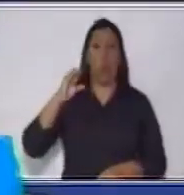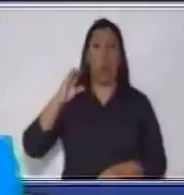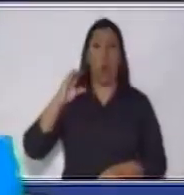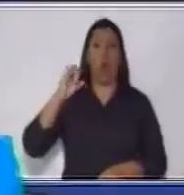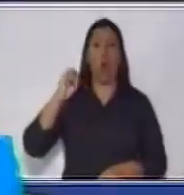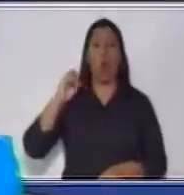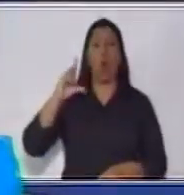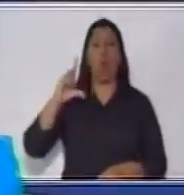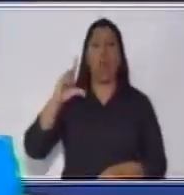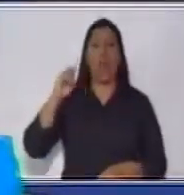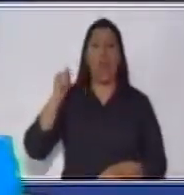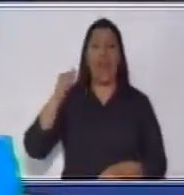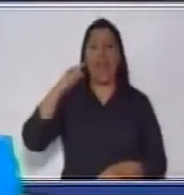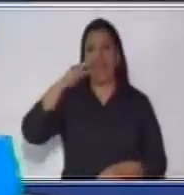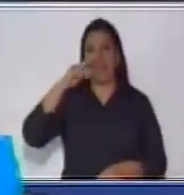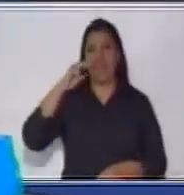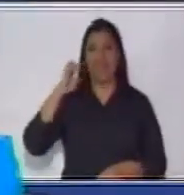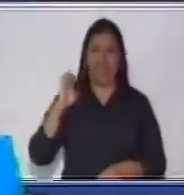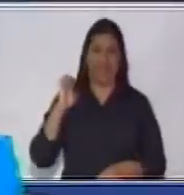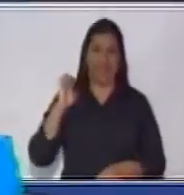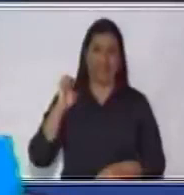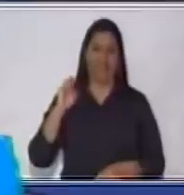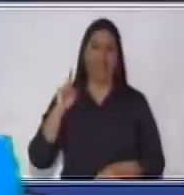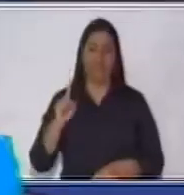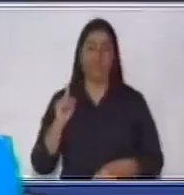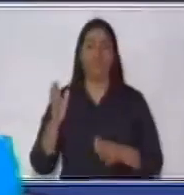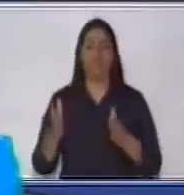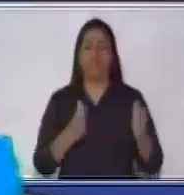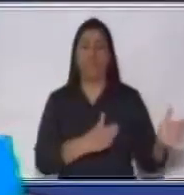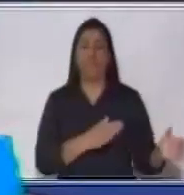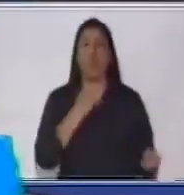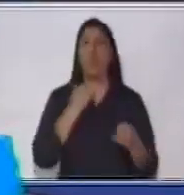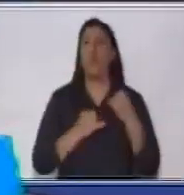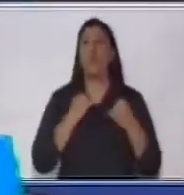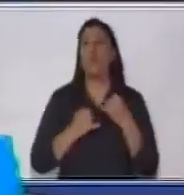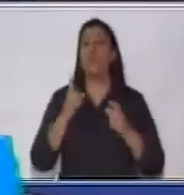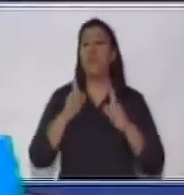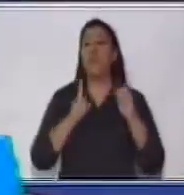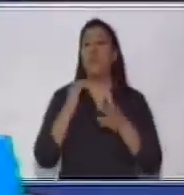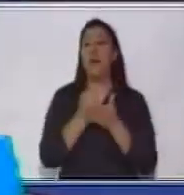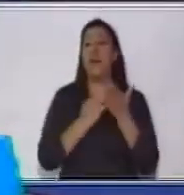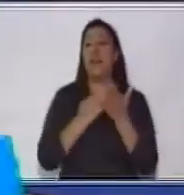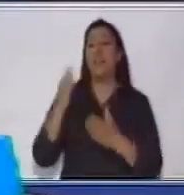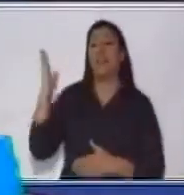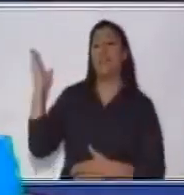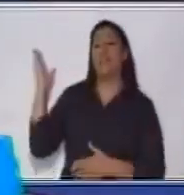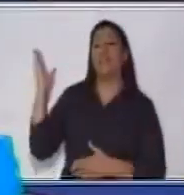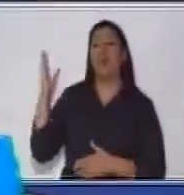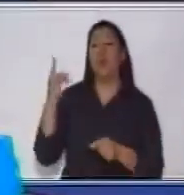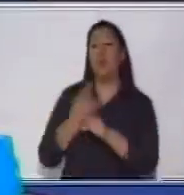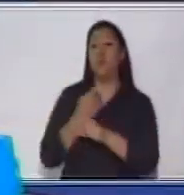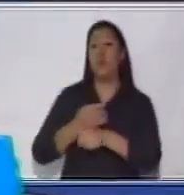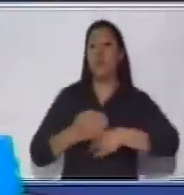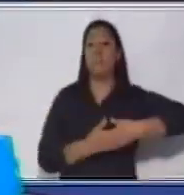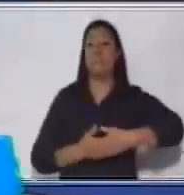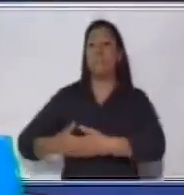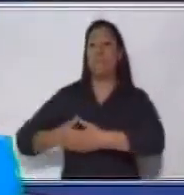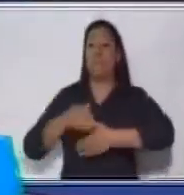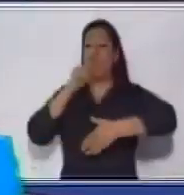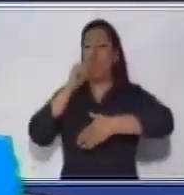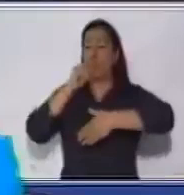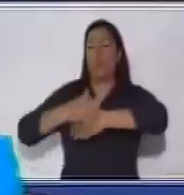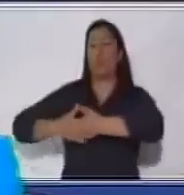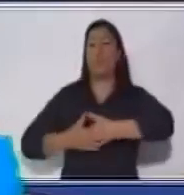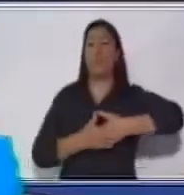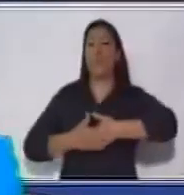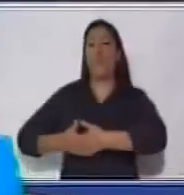Y por último tenemos este propio de los bebés, que lo utilizan más que todos los bebés. ¿Qué